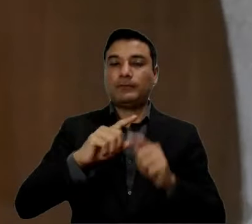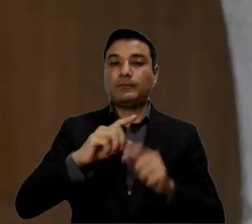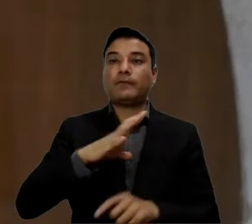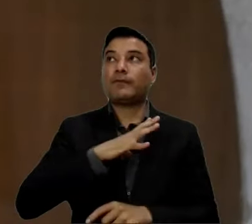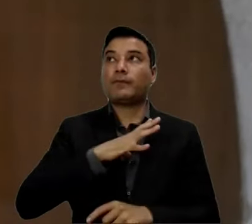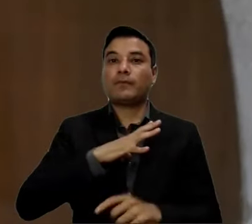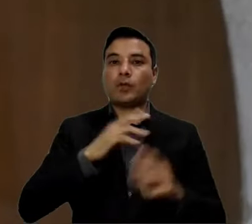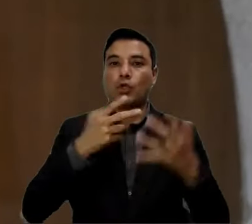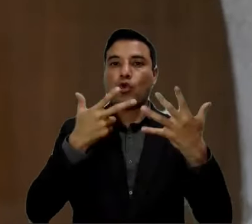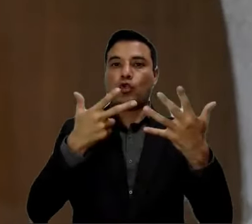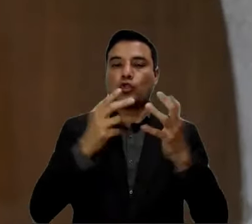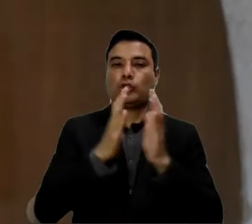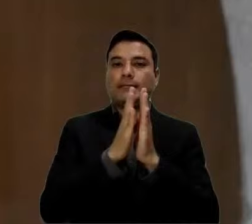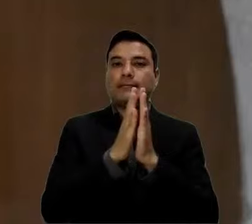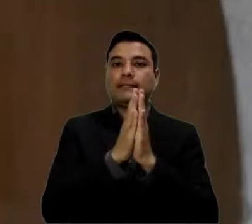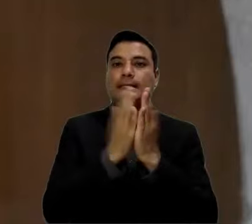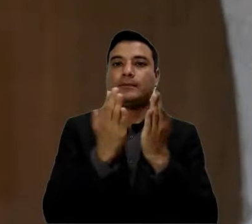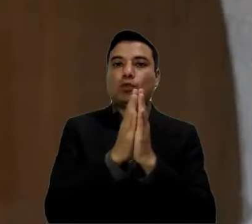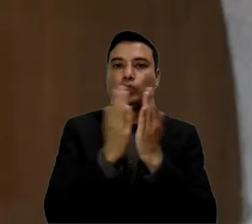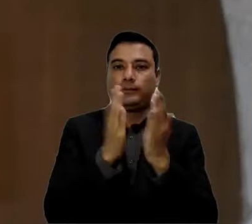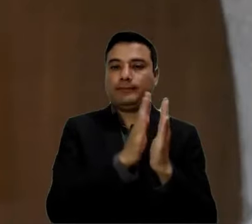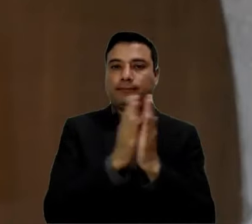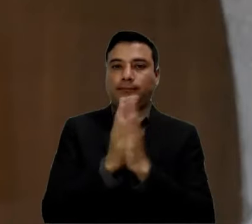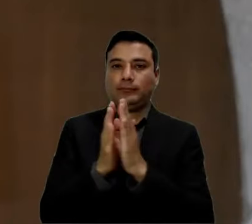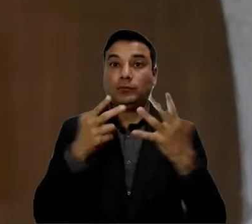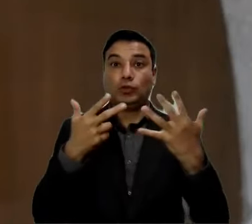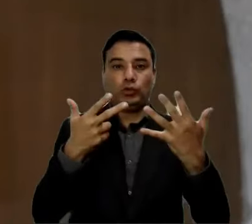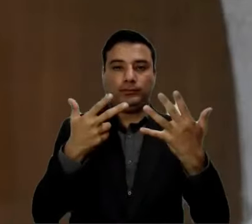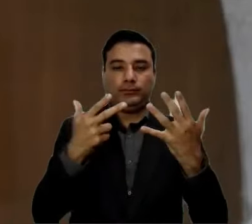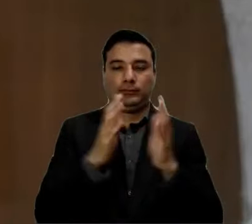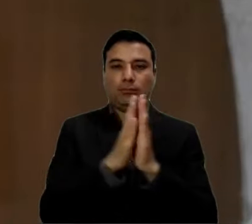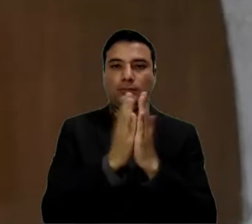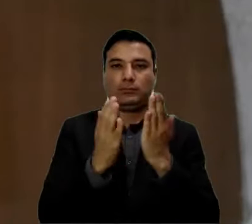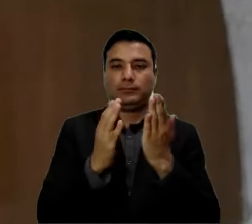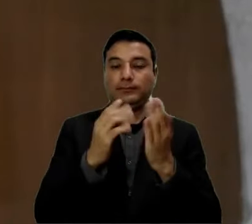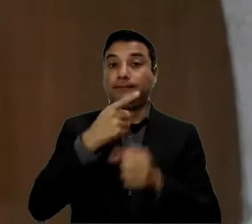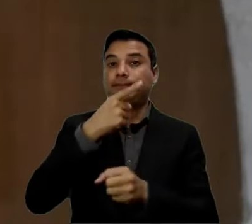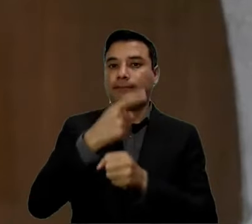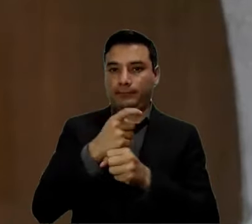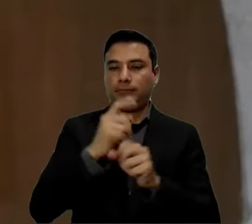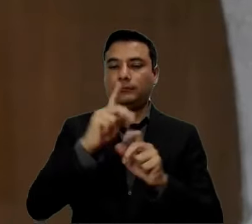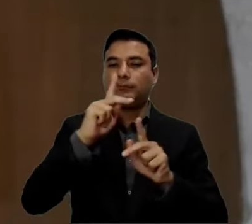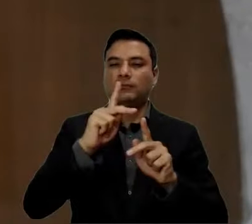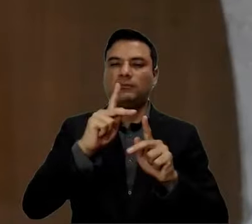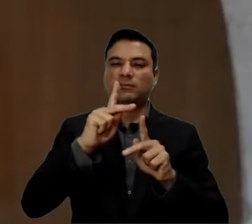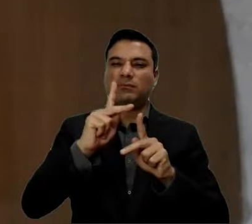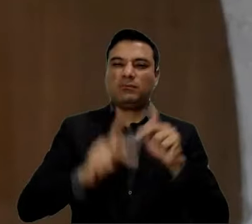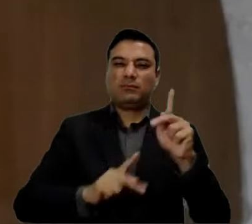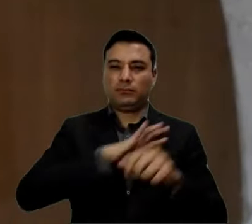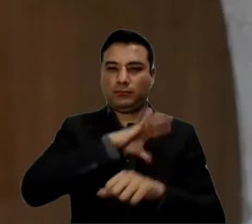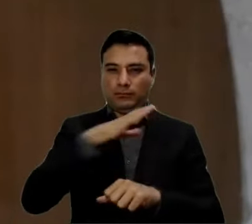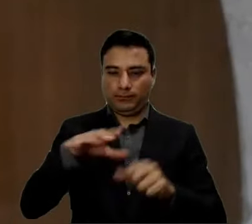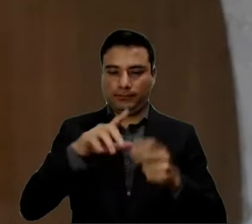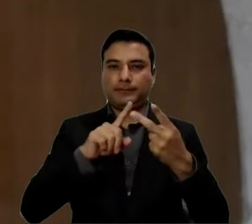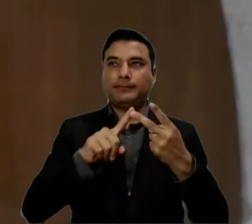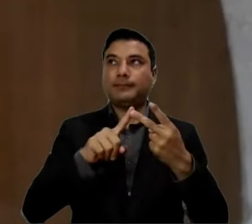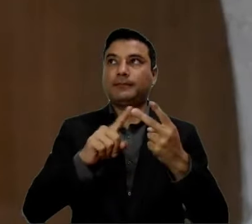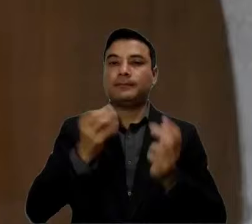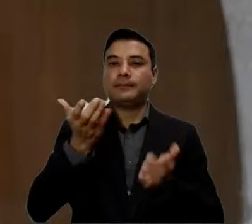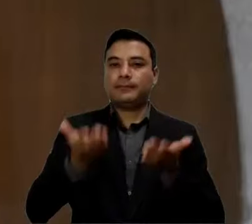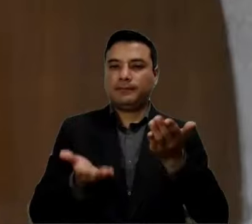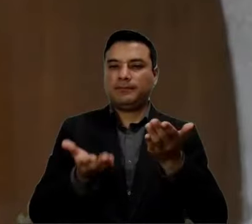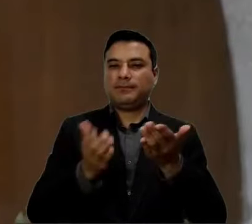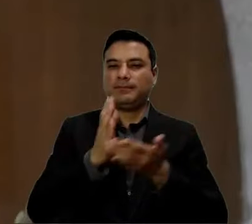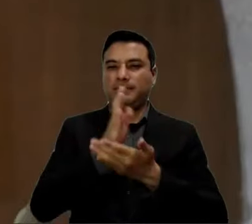8 libros. Voy a permitirme leer los 8 libros. Libro primero, parte general. Libro segundo, del equilibrio ecológico,